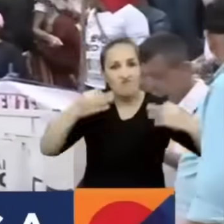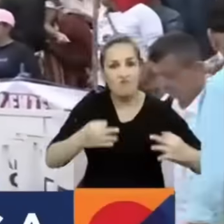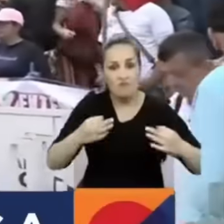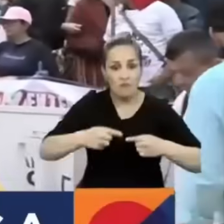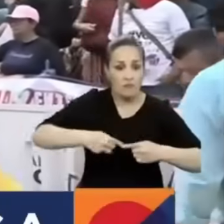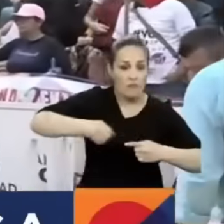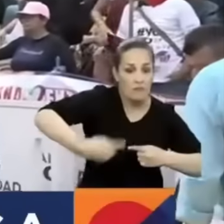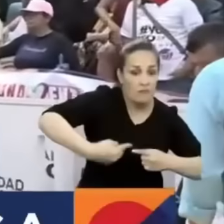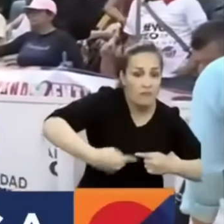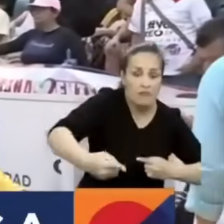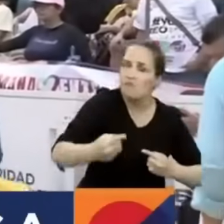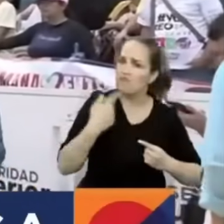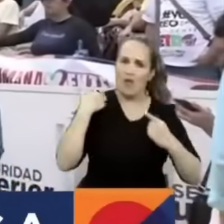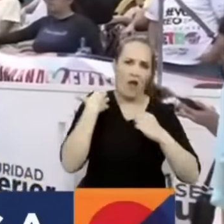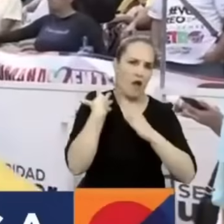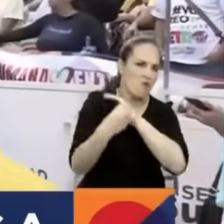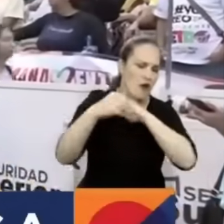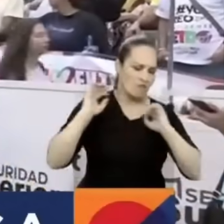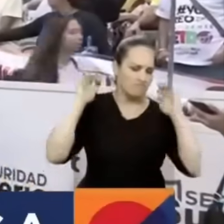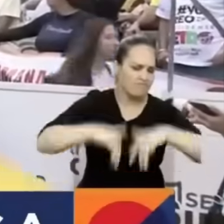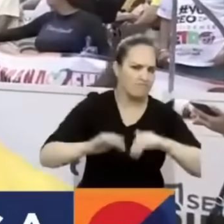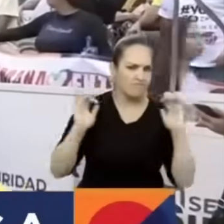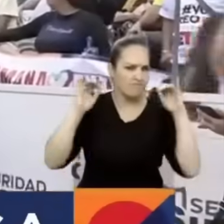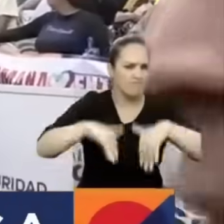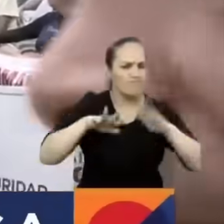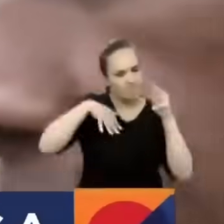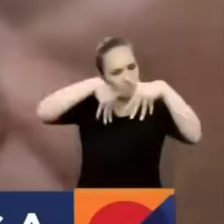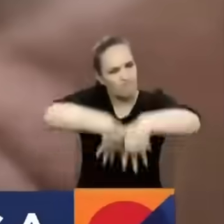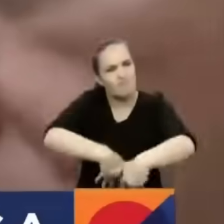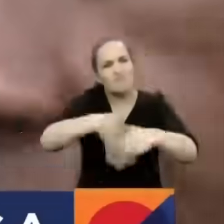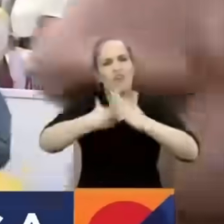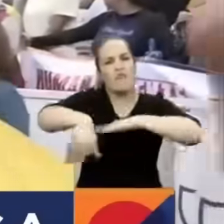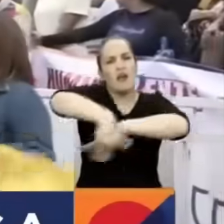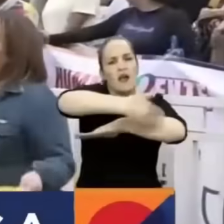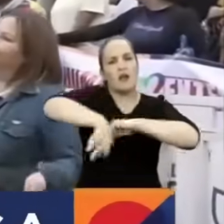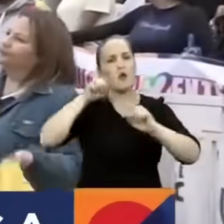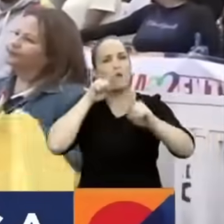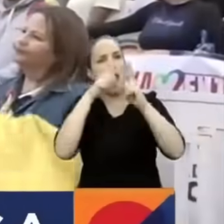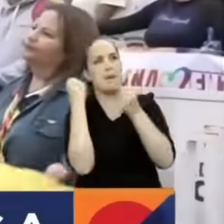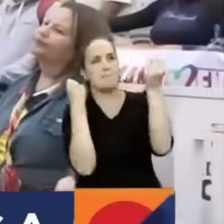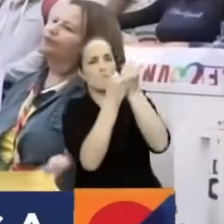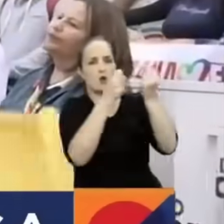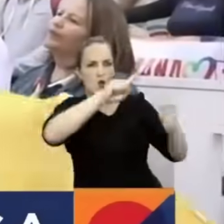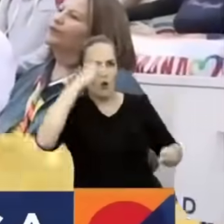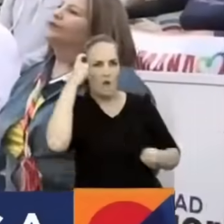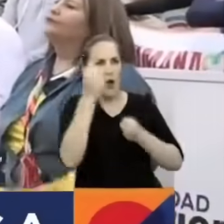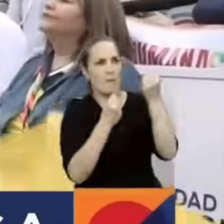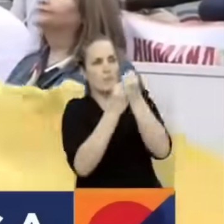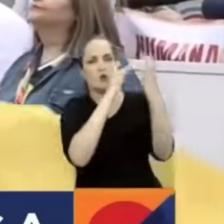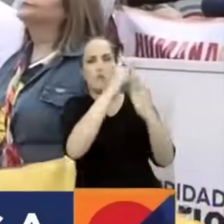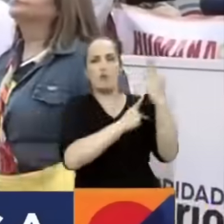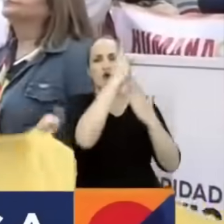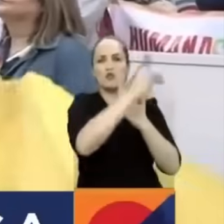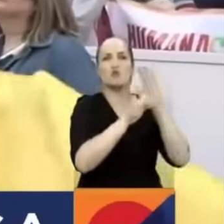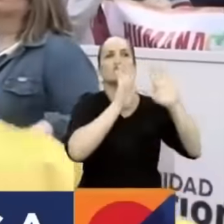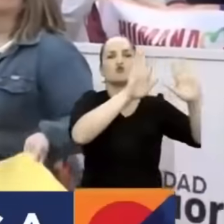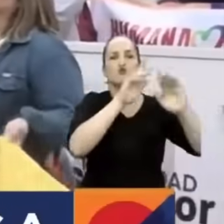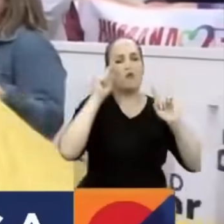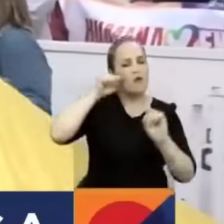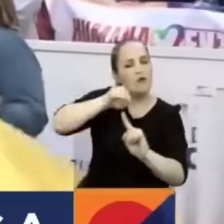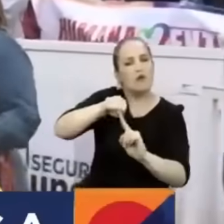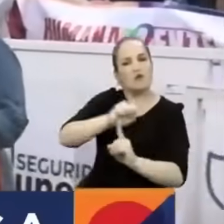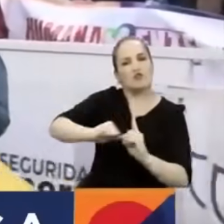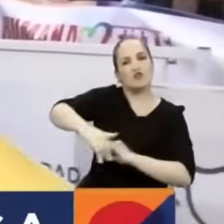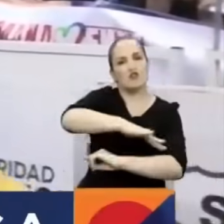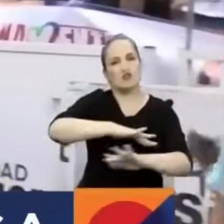sea necesario saldremos a las calles a defender y apoyar a este gobierno y sus proyectos sociales. Muchas gracias.